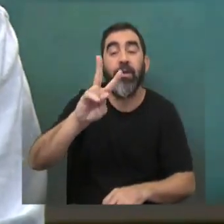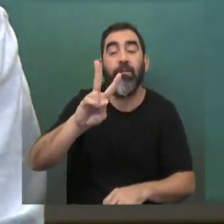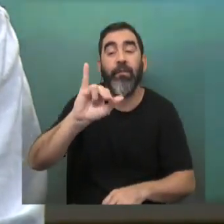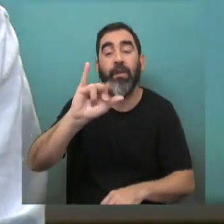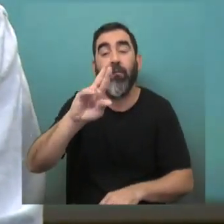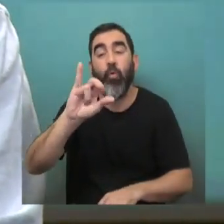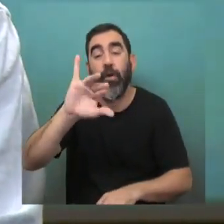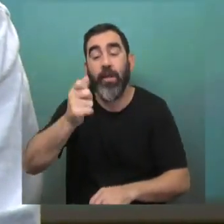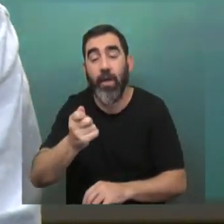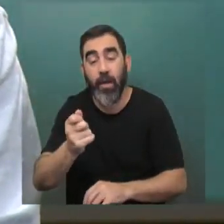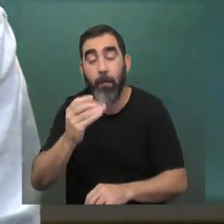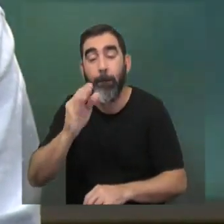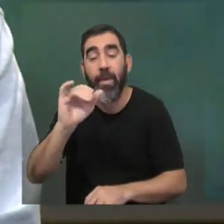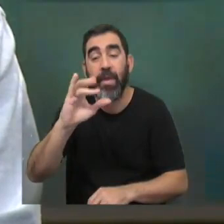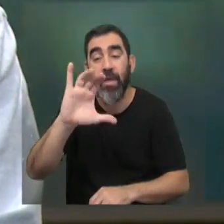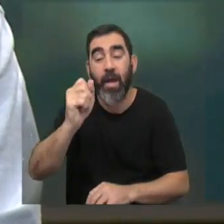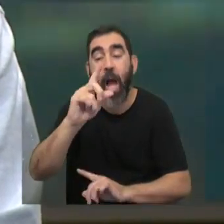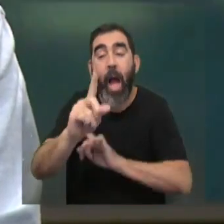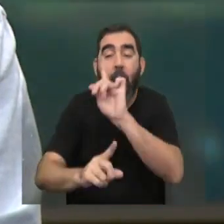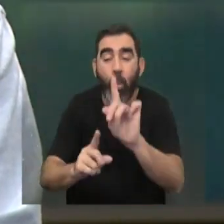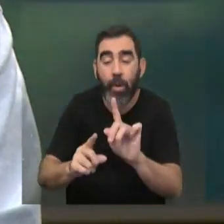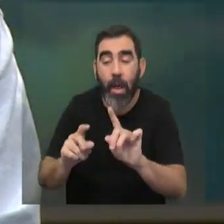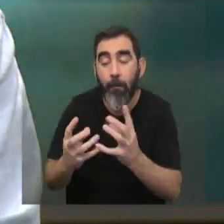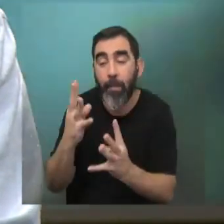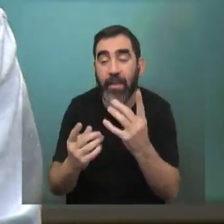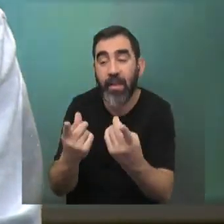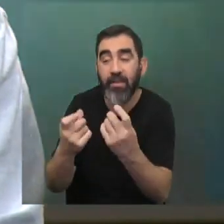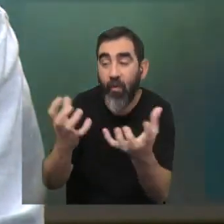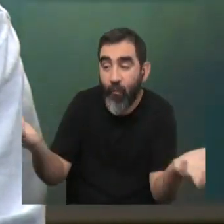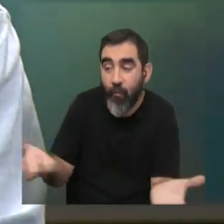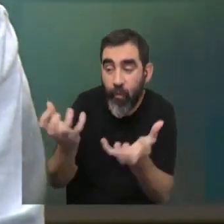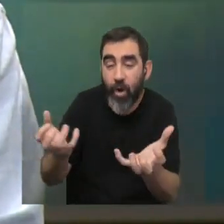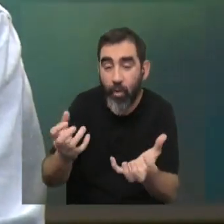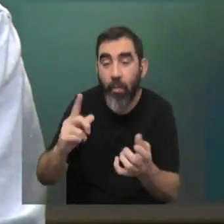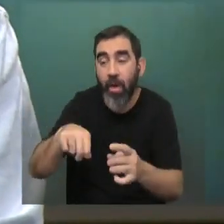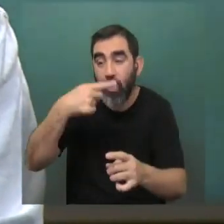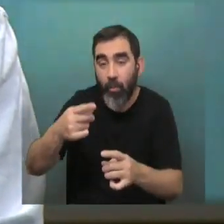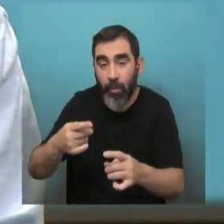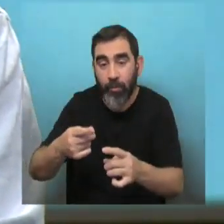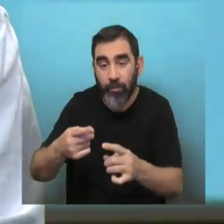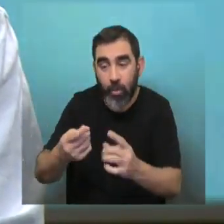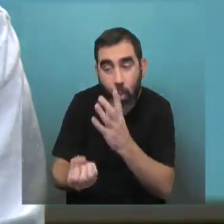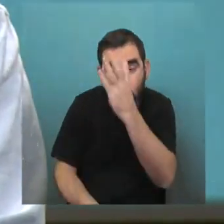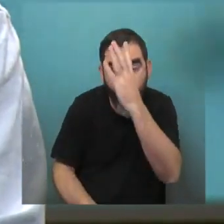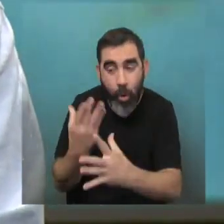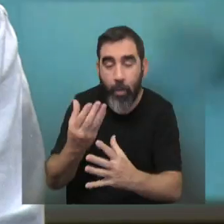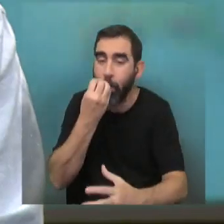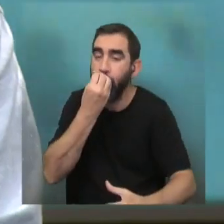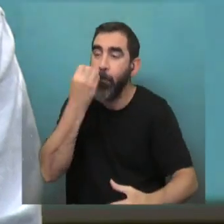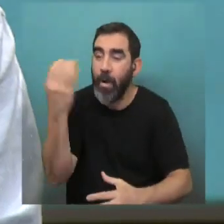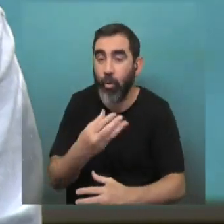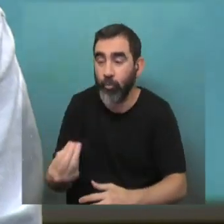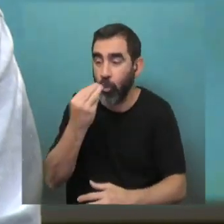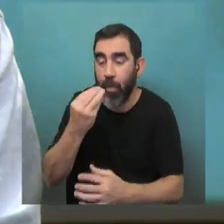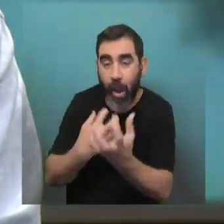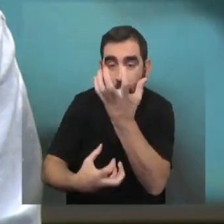algunas plantas justamente necesitan ser consumidas por el fuego para que el forraje tierno pueda ser consumido